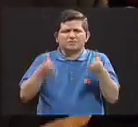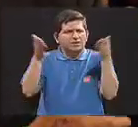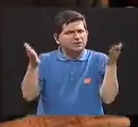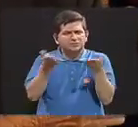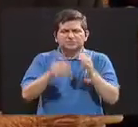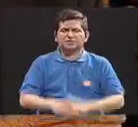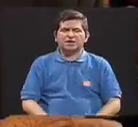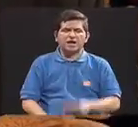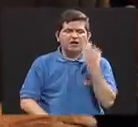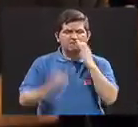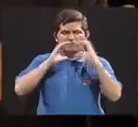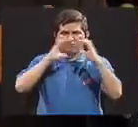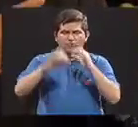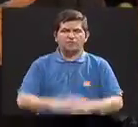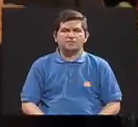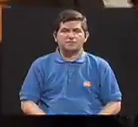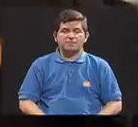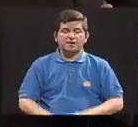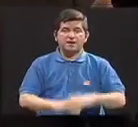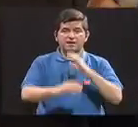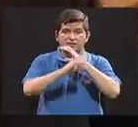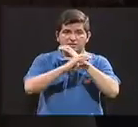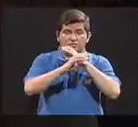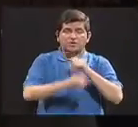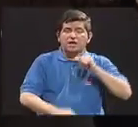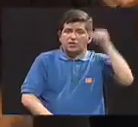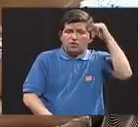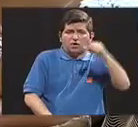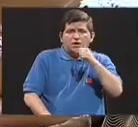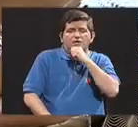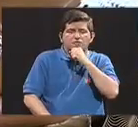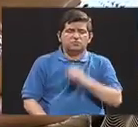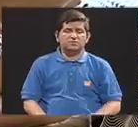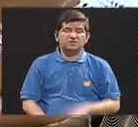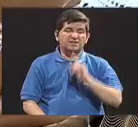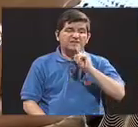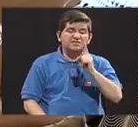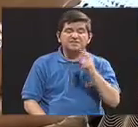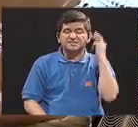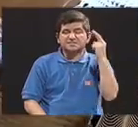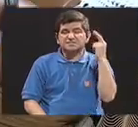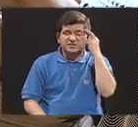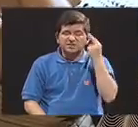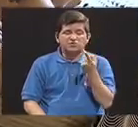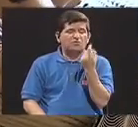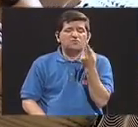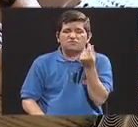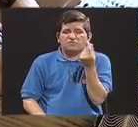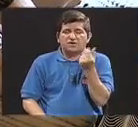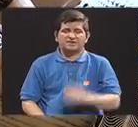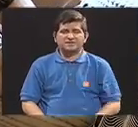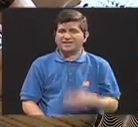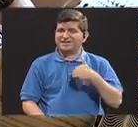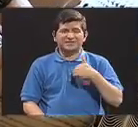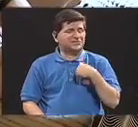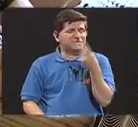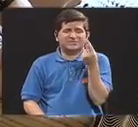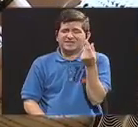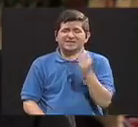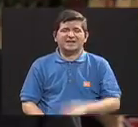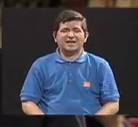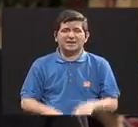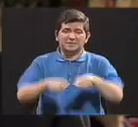promoción en los medios de la red de cuido en adulto mayor los justifica diciendo que hay falta de recursos no tenemos muchos